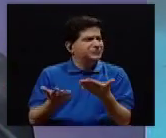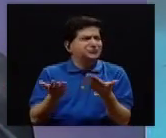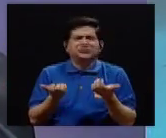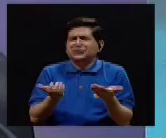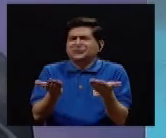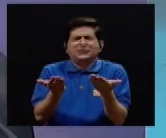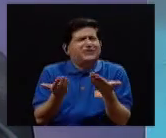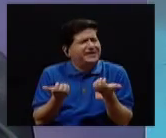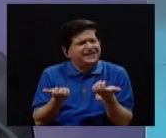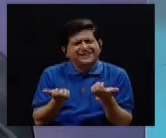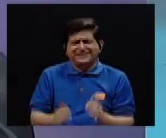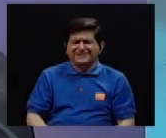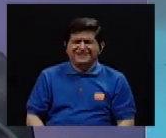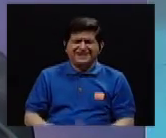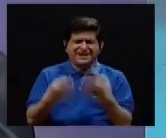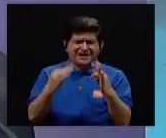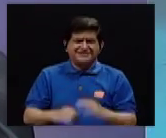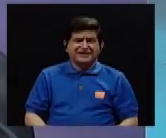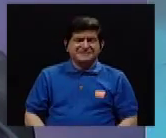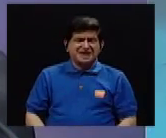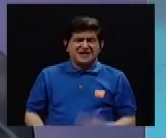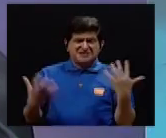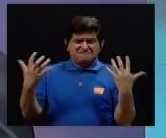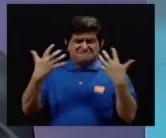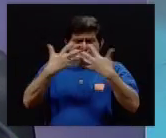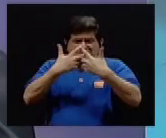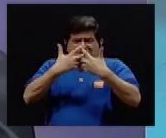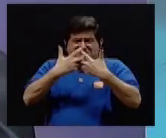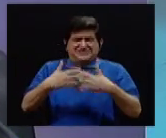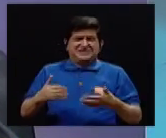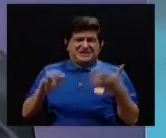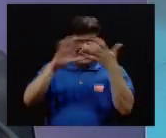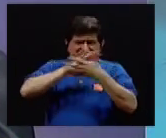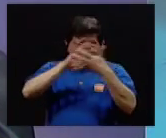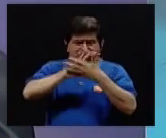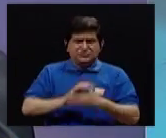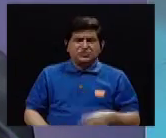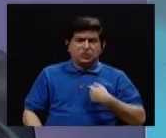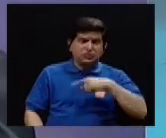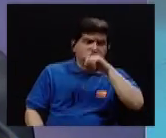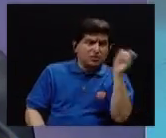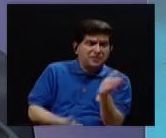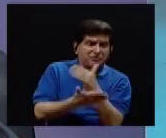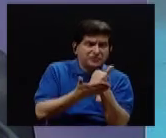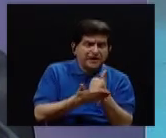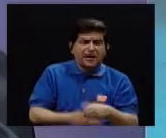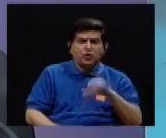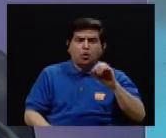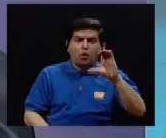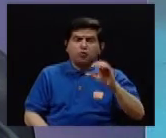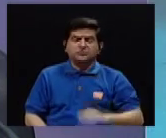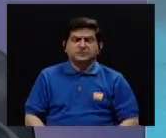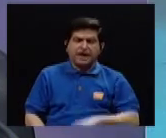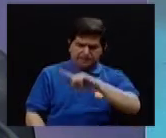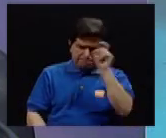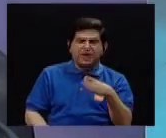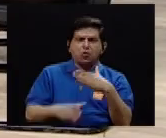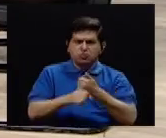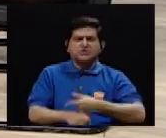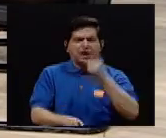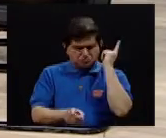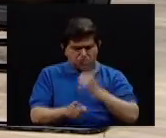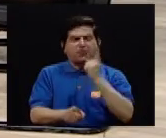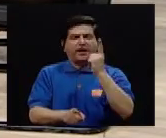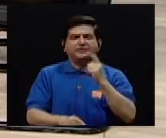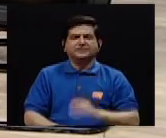no quería como que meter un arroz con mango. Yo hubiera preguntado claro. unas cosas, ¿verdad? Oscar, que lo conocía, hizo las